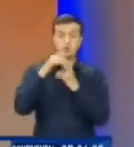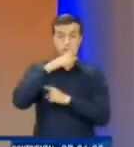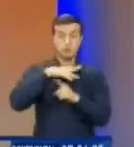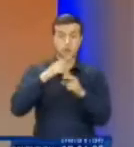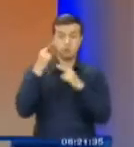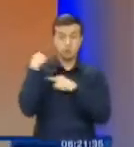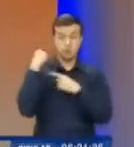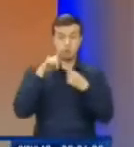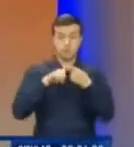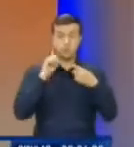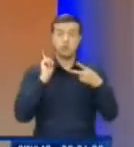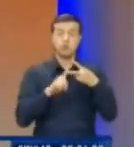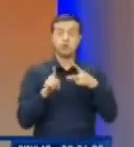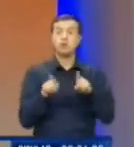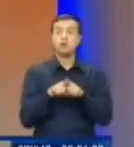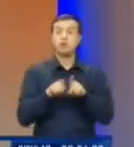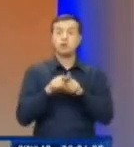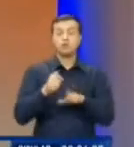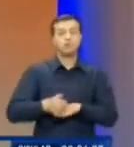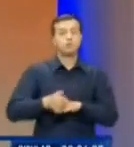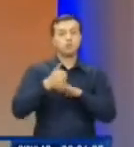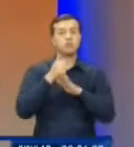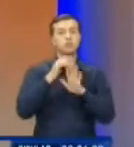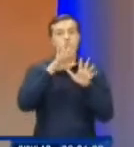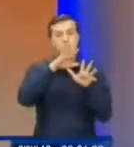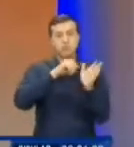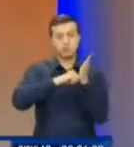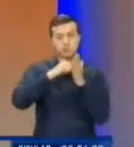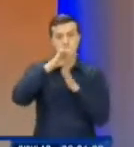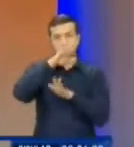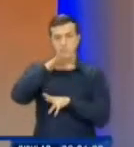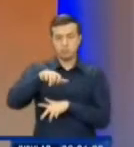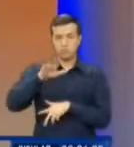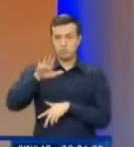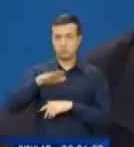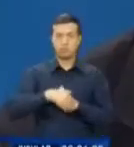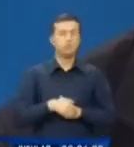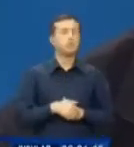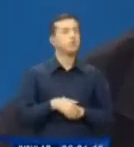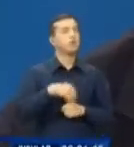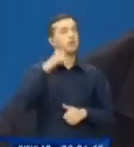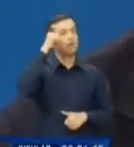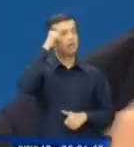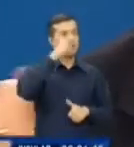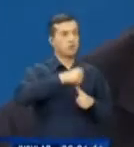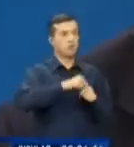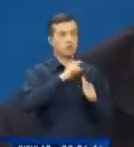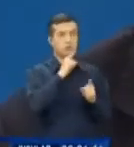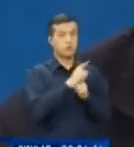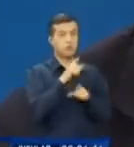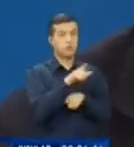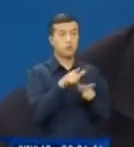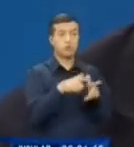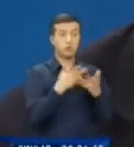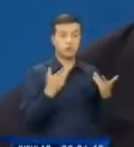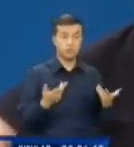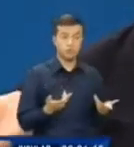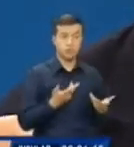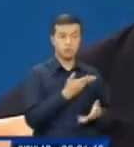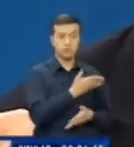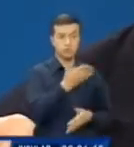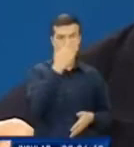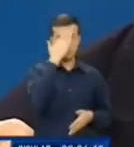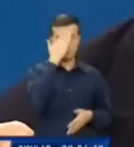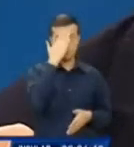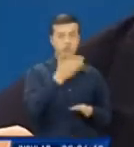pero también en este caso de la autoridad agraria como es el el magap pero recordemos las líneas sensibles de este proyecto de ley en su